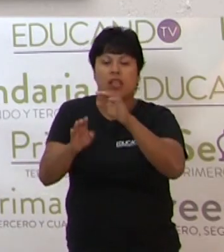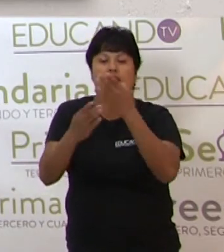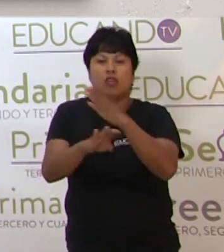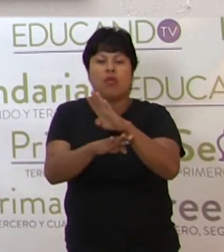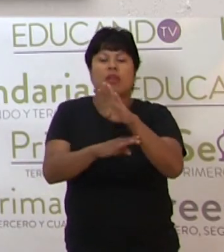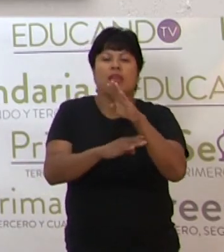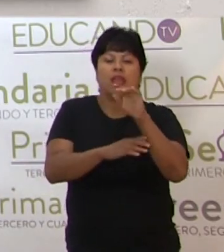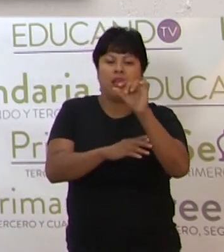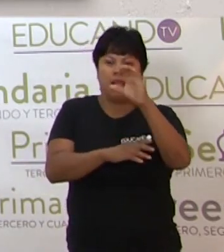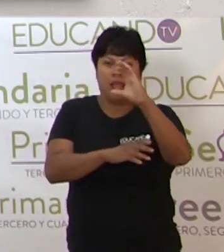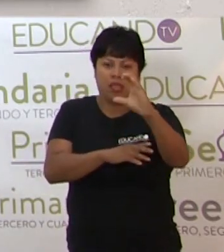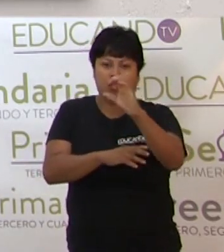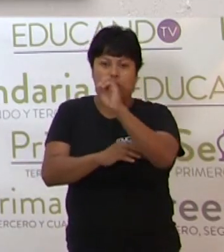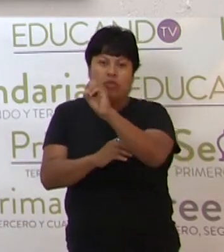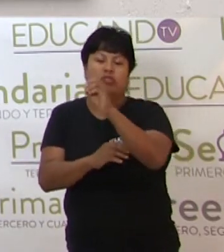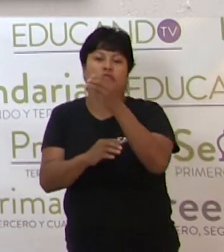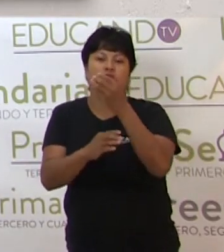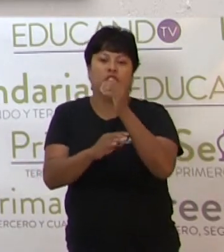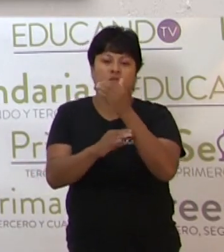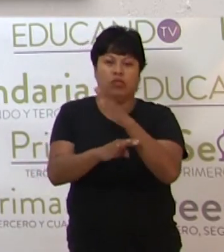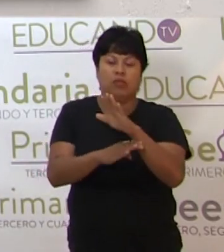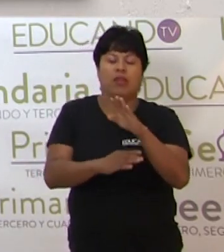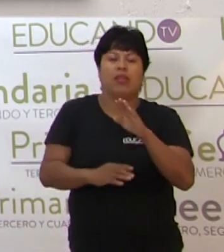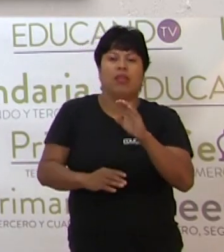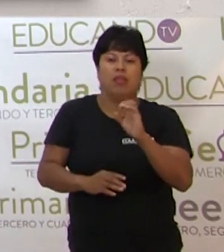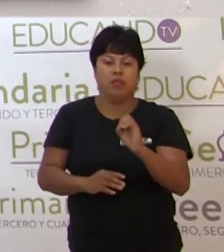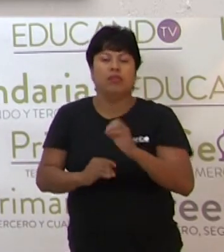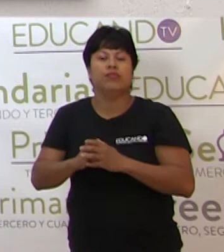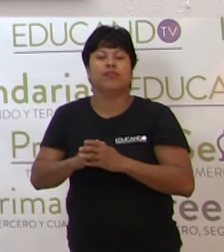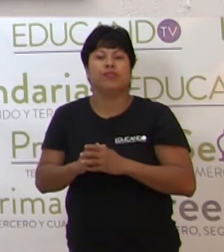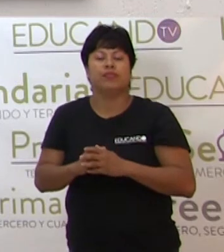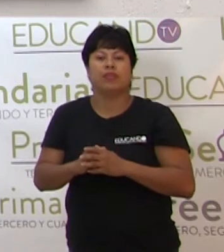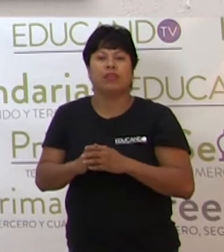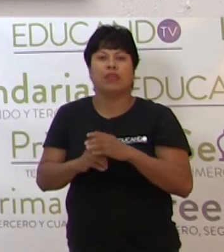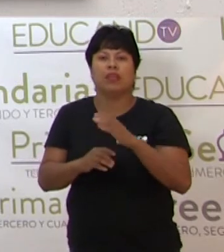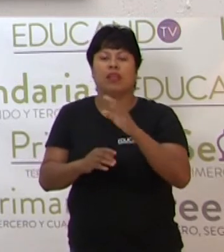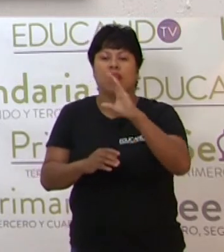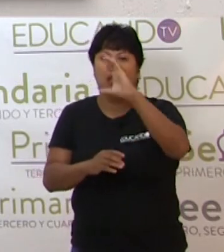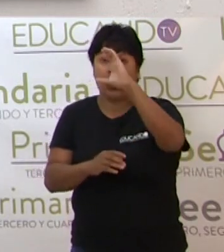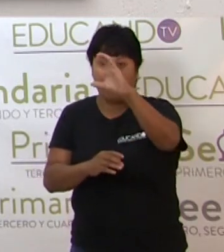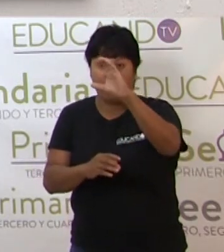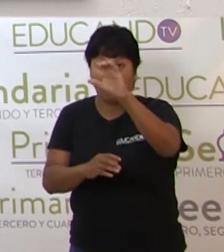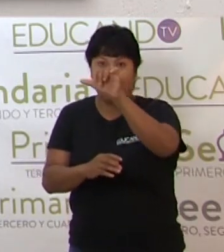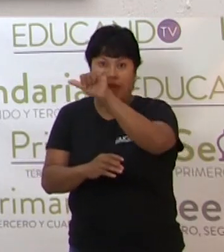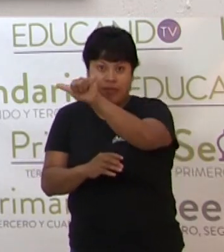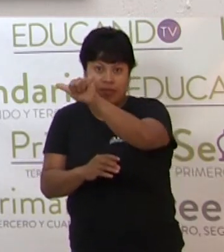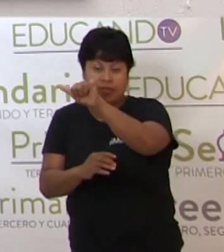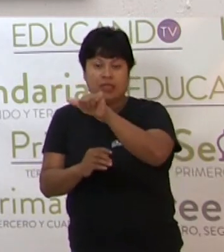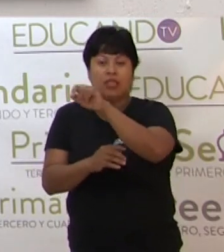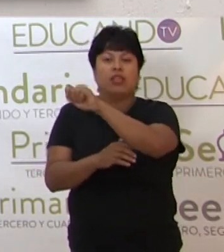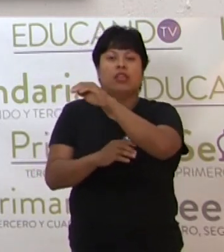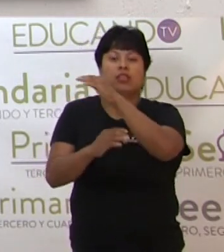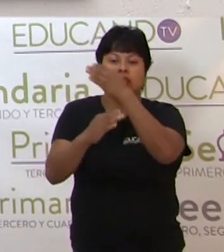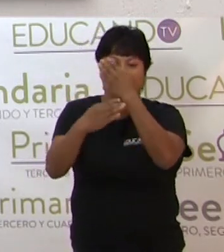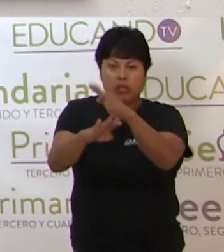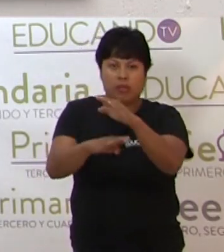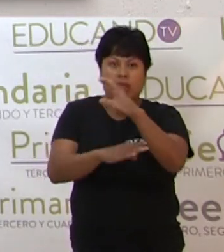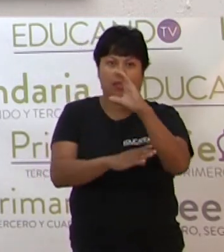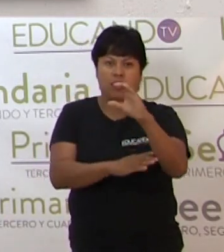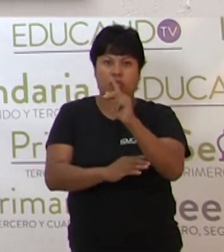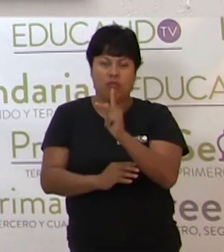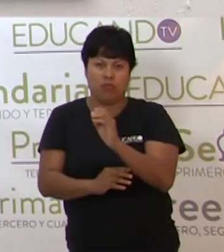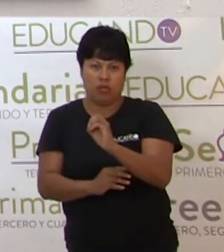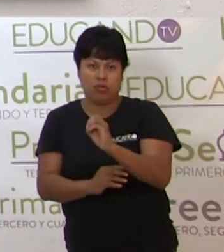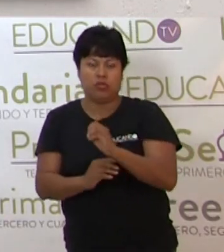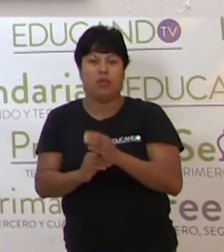sobre cateto adyacente, A sobre B. Cotangente de A, cateto adyacente sobre cateto opuesto,